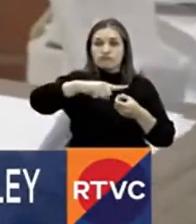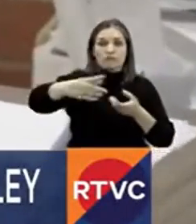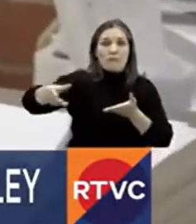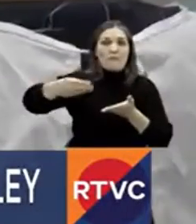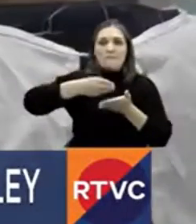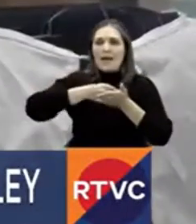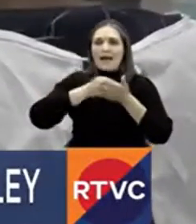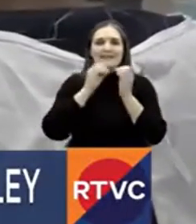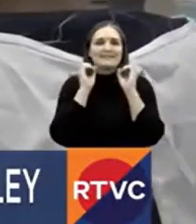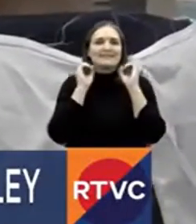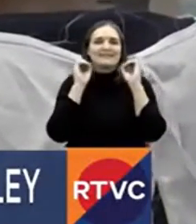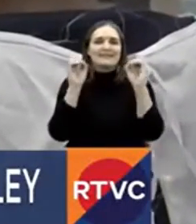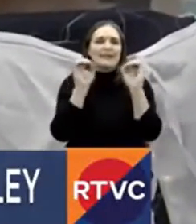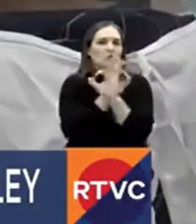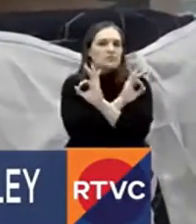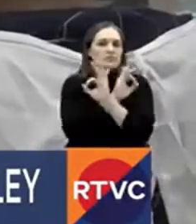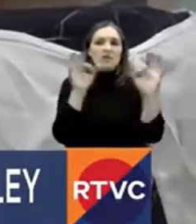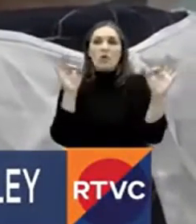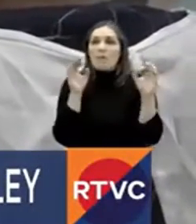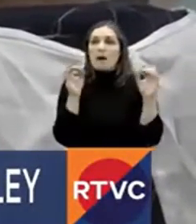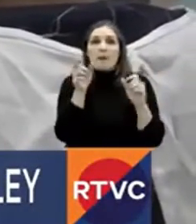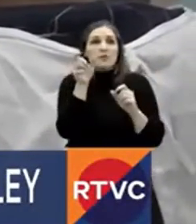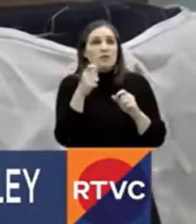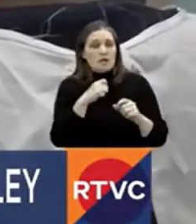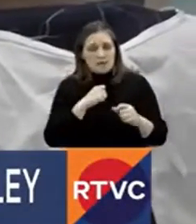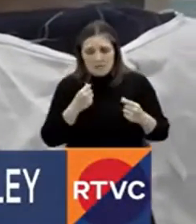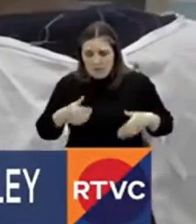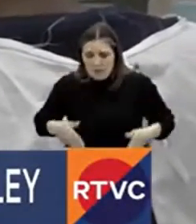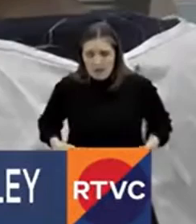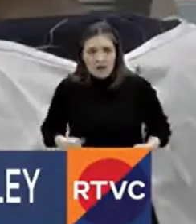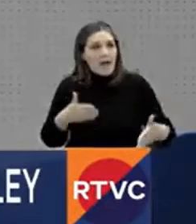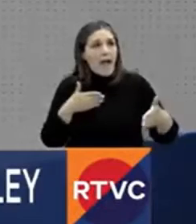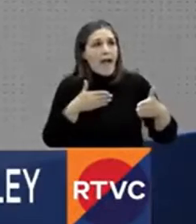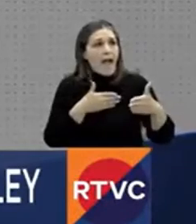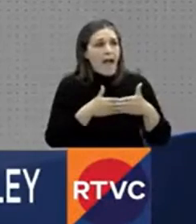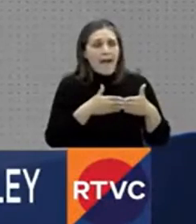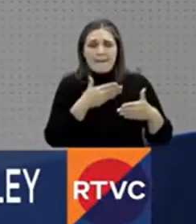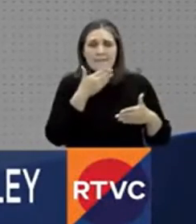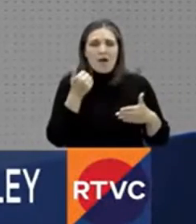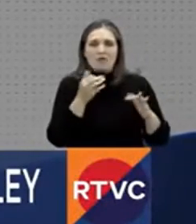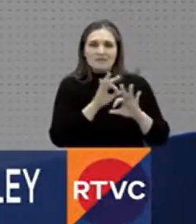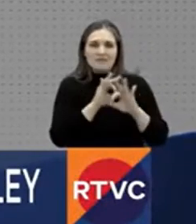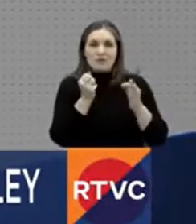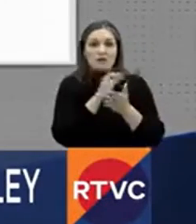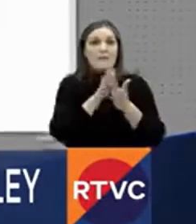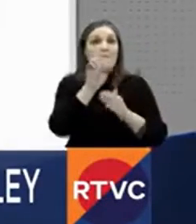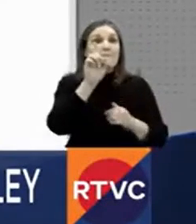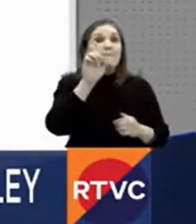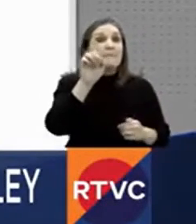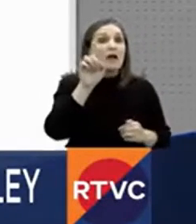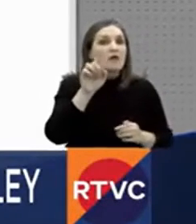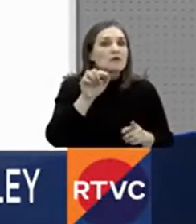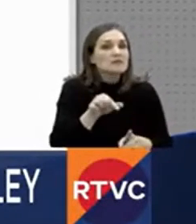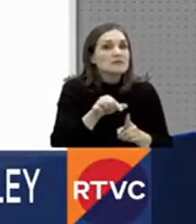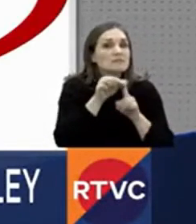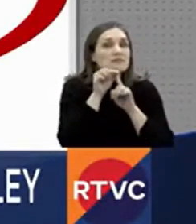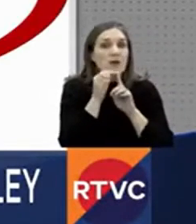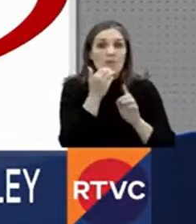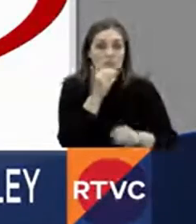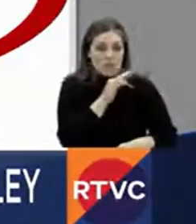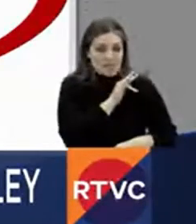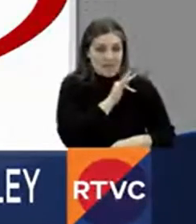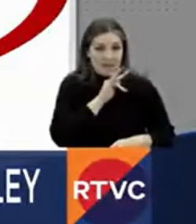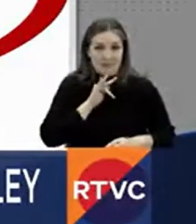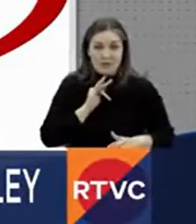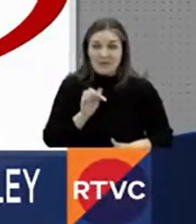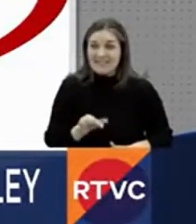barreras de acceso a los servicios de salud. Sin embargo, el articulado puntualiza una excepción. En los tratamientos hospitalarios y